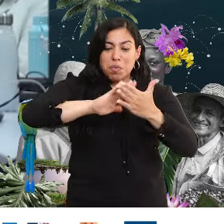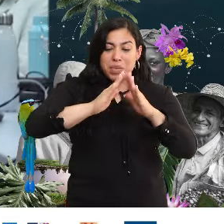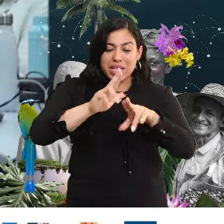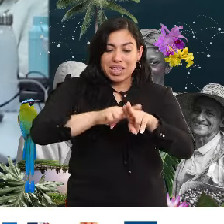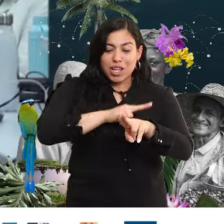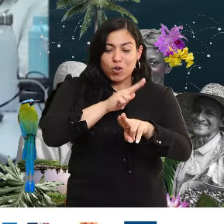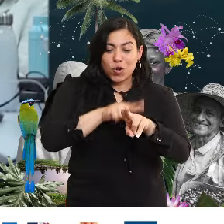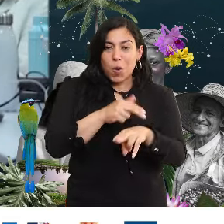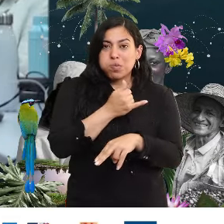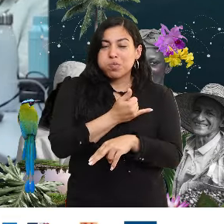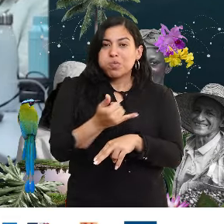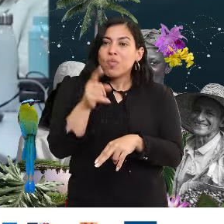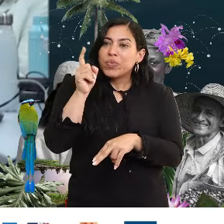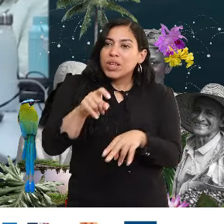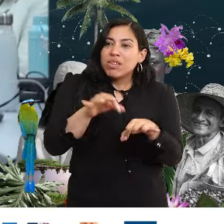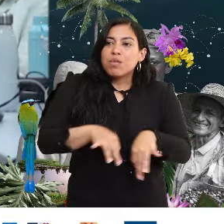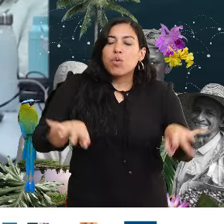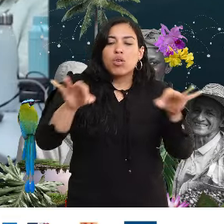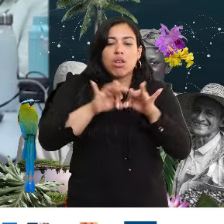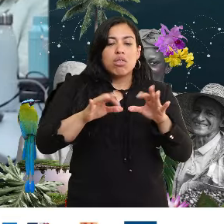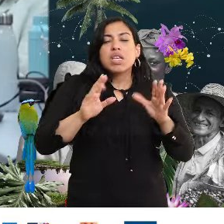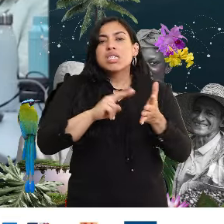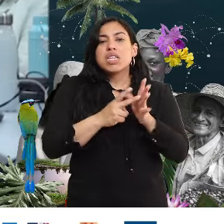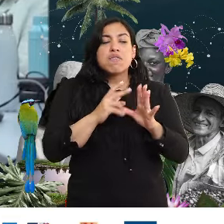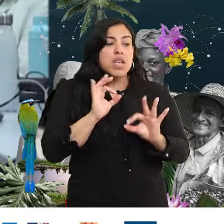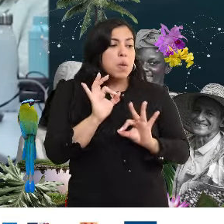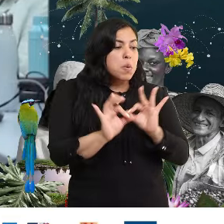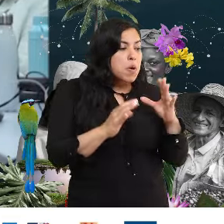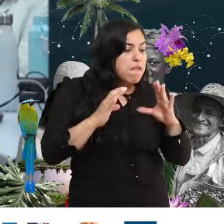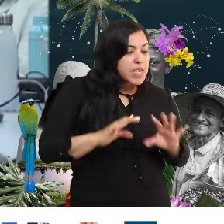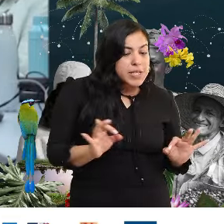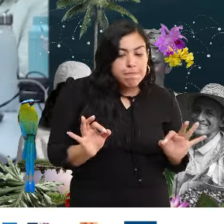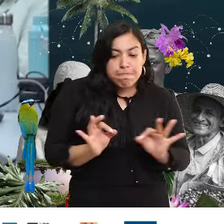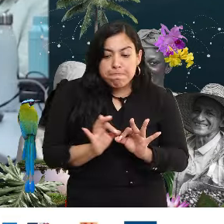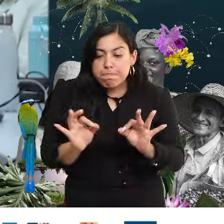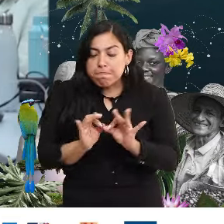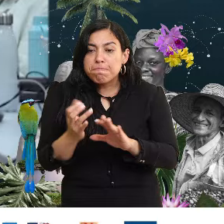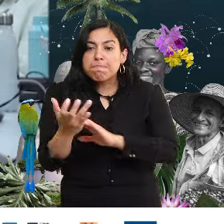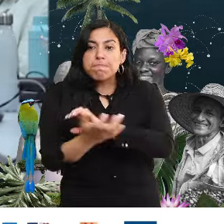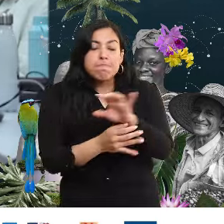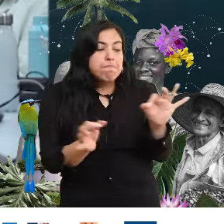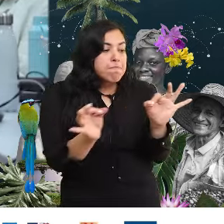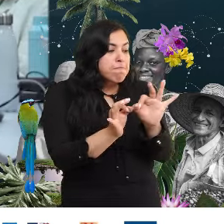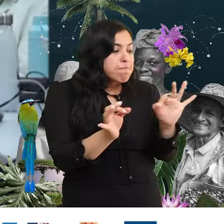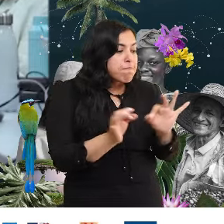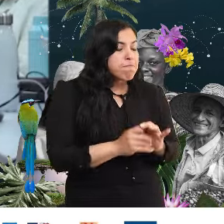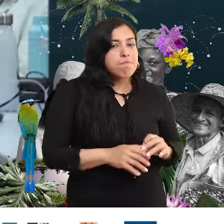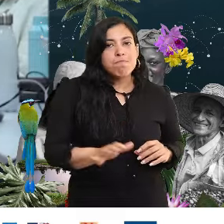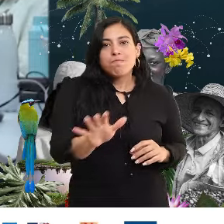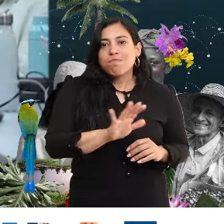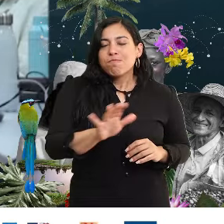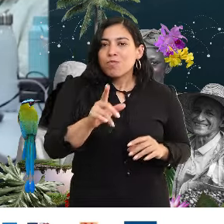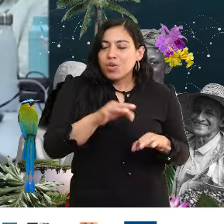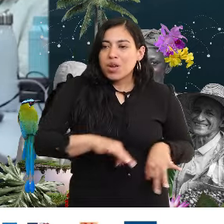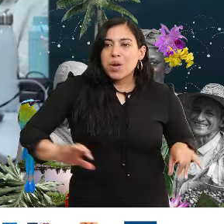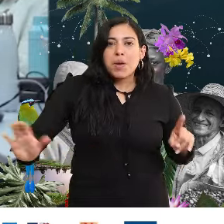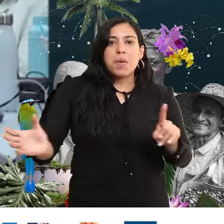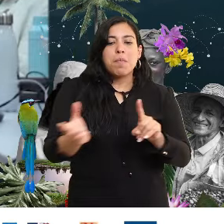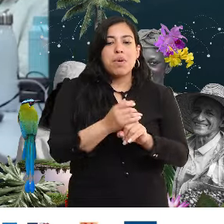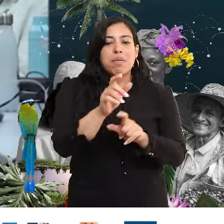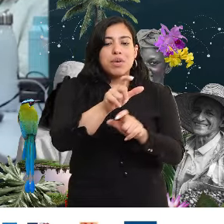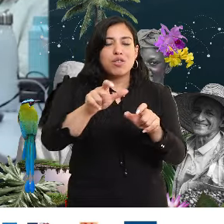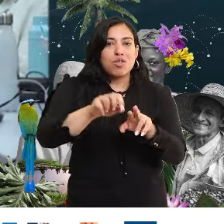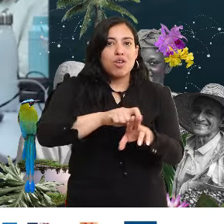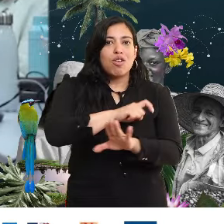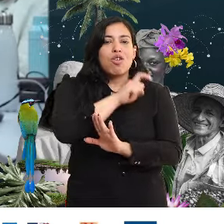naturaleza debería trascender lo físico, lo ecosistémico, para tener, lograr también la paz con la gente. O